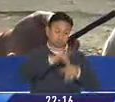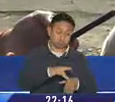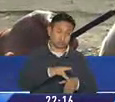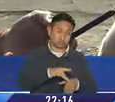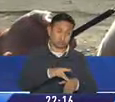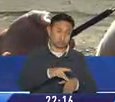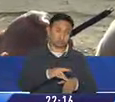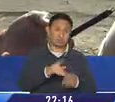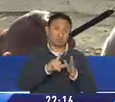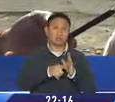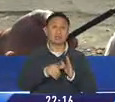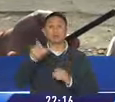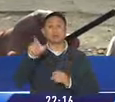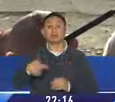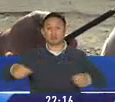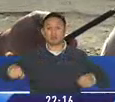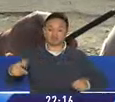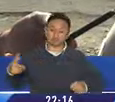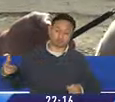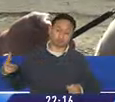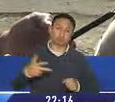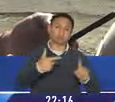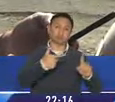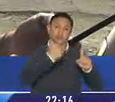un ciudadano que se trasladaba en una motocicleta